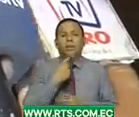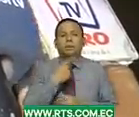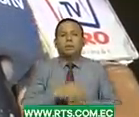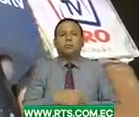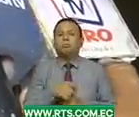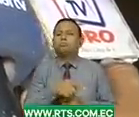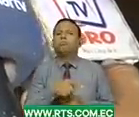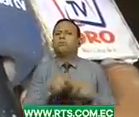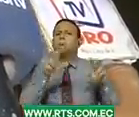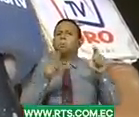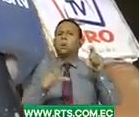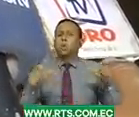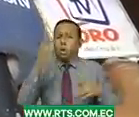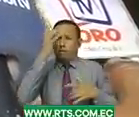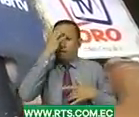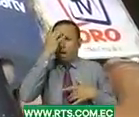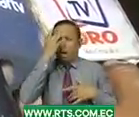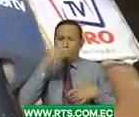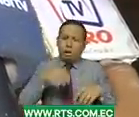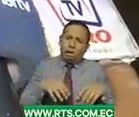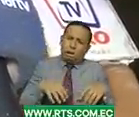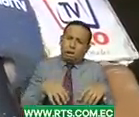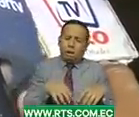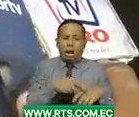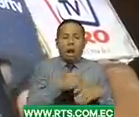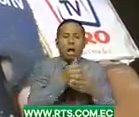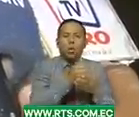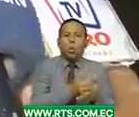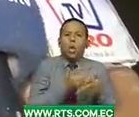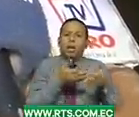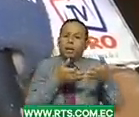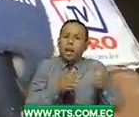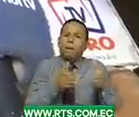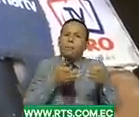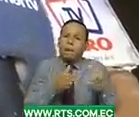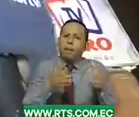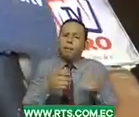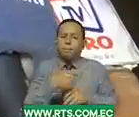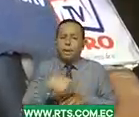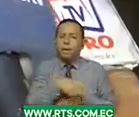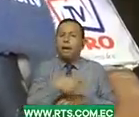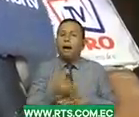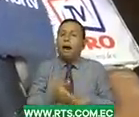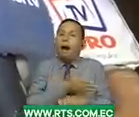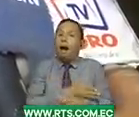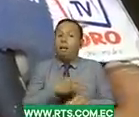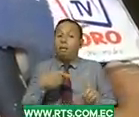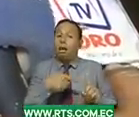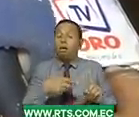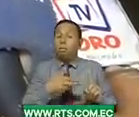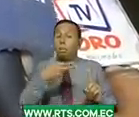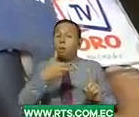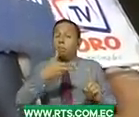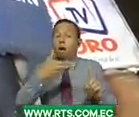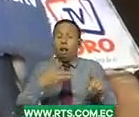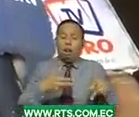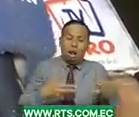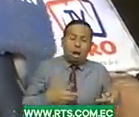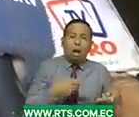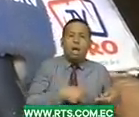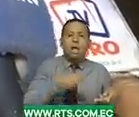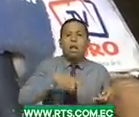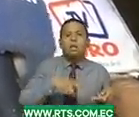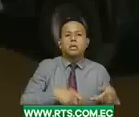fisioterapia de personas que vienen que tienen cierta discapacidad. Ella estaba recibiendo porque anteriormente había sufrido un atentado y estaba haciendo